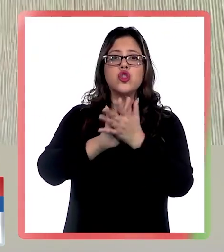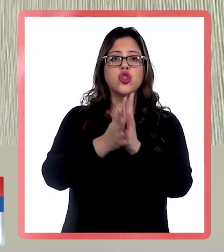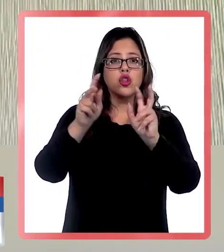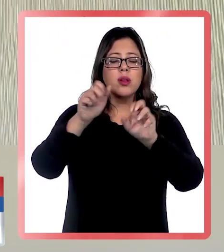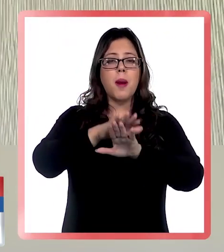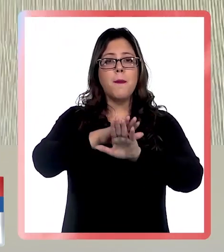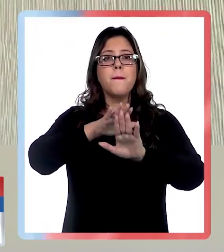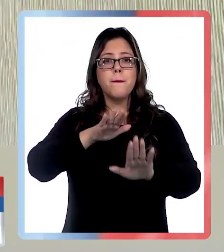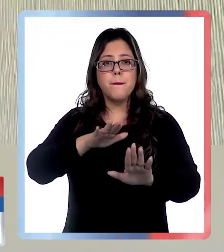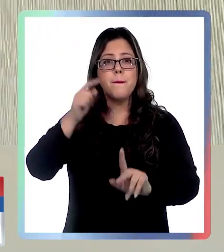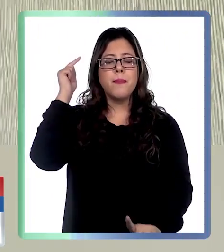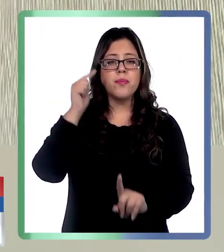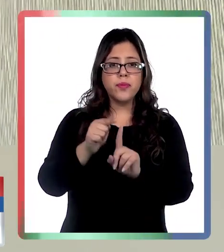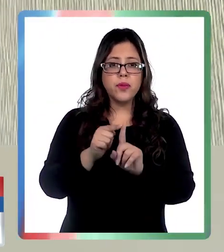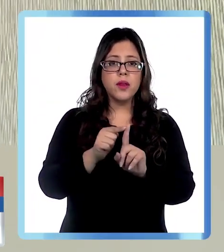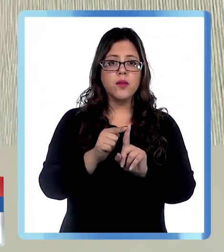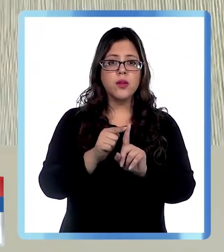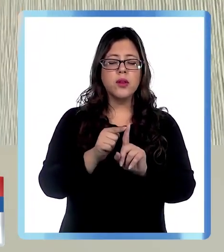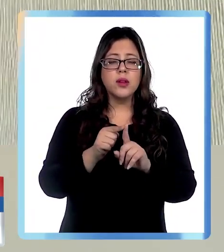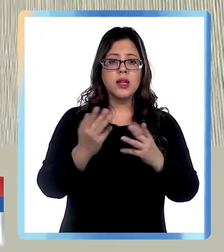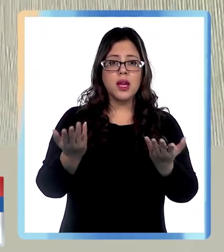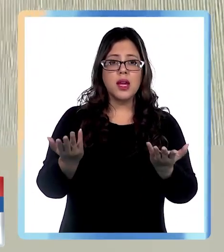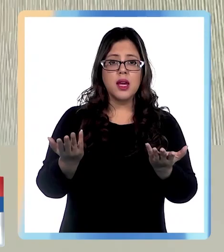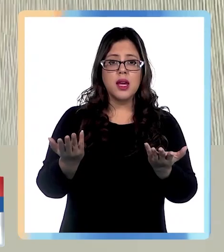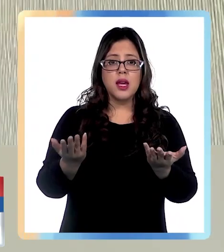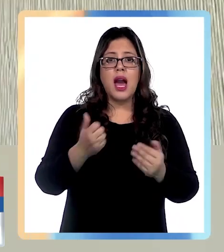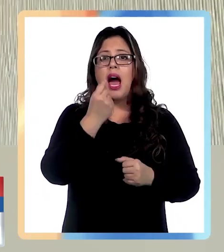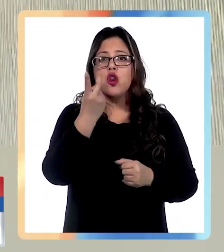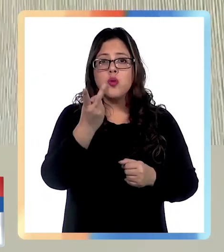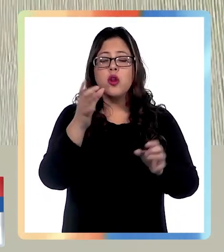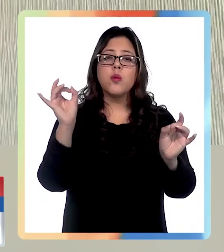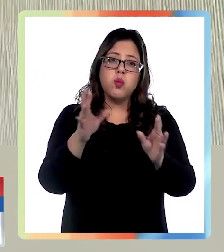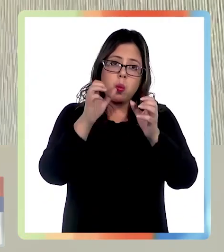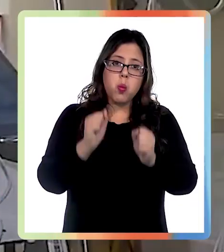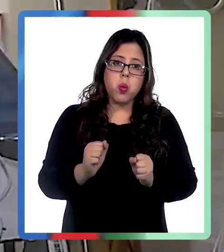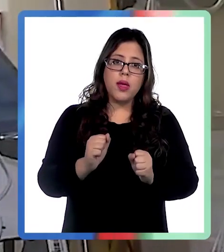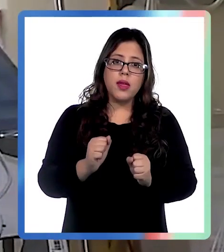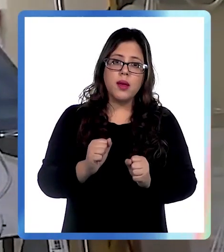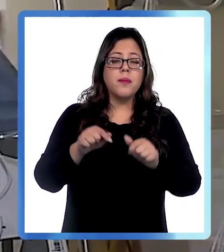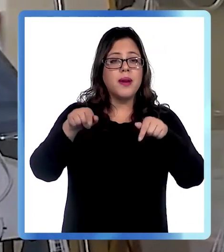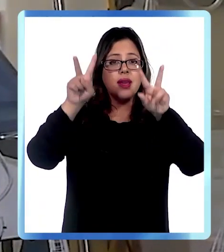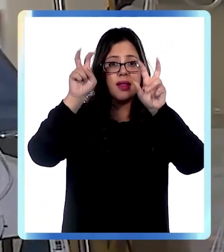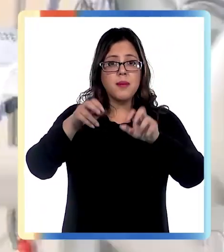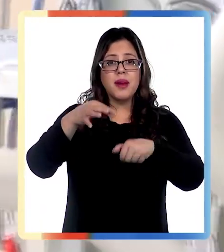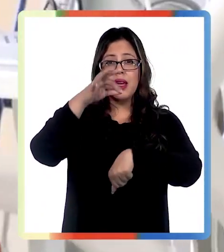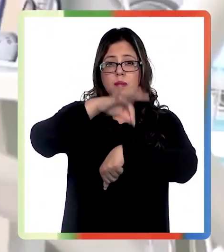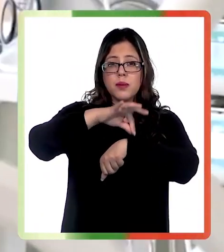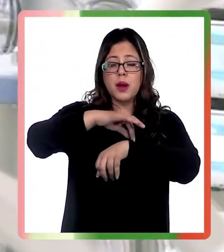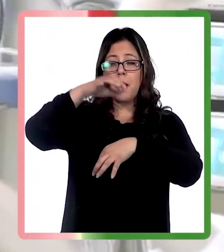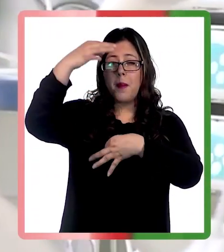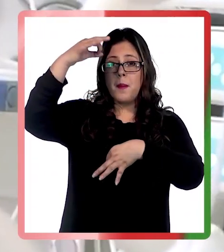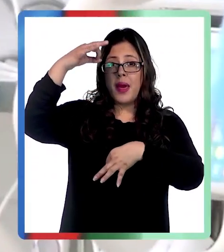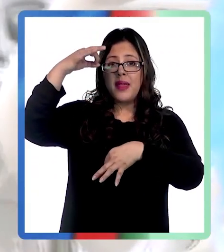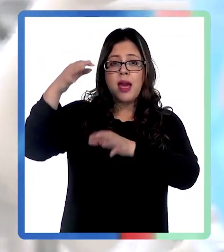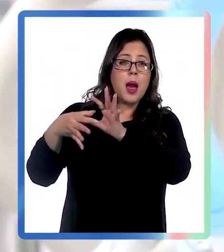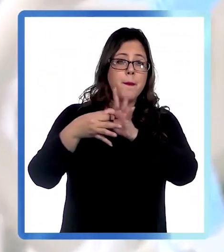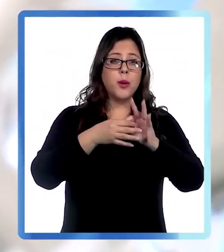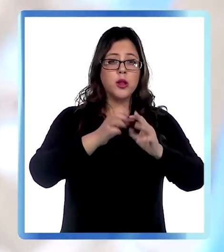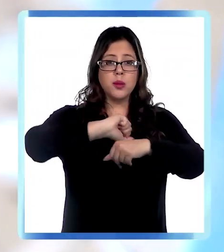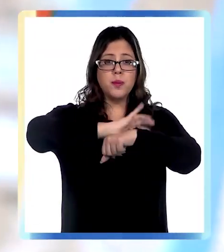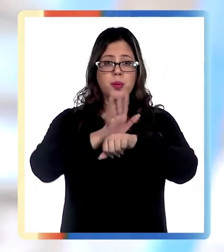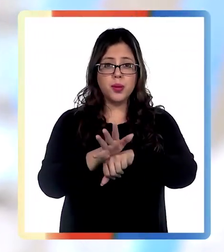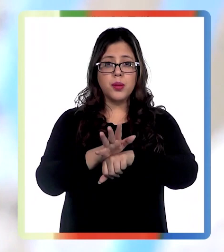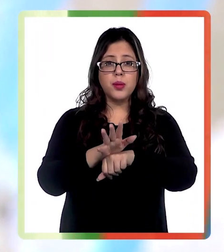todas las acciones preventivas a fin de no volver a cifras que en algún momento se tuvieron respecto de las licencias médicas por